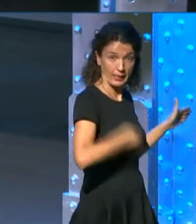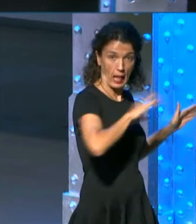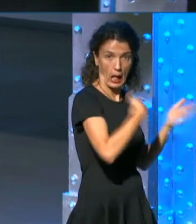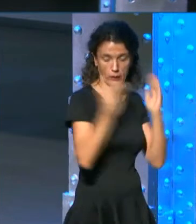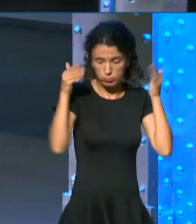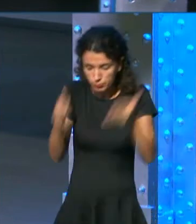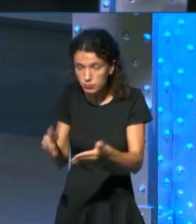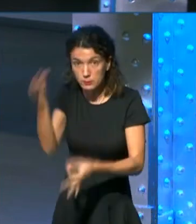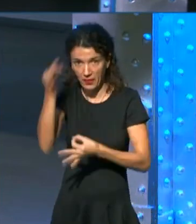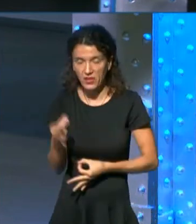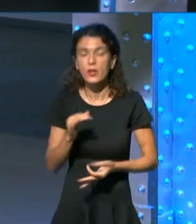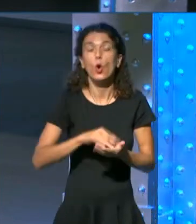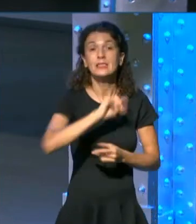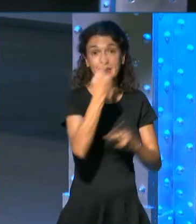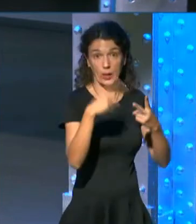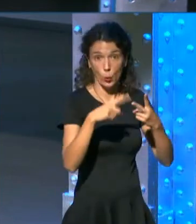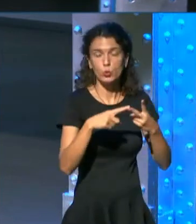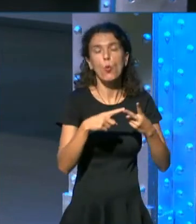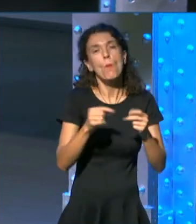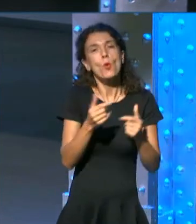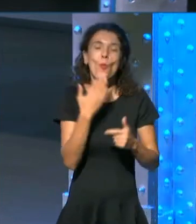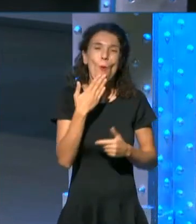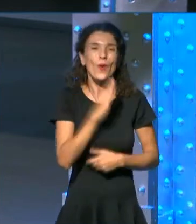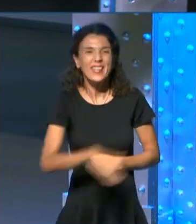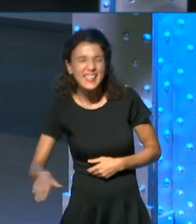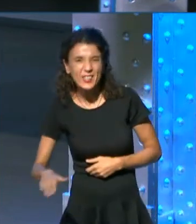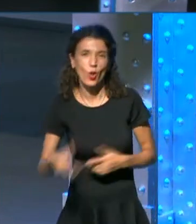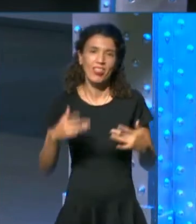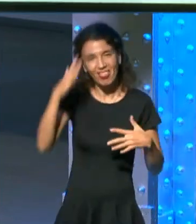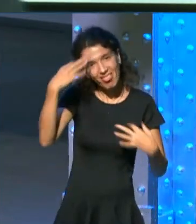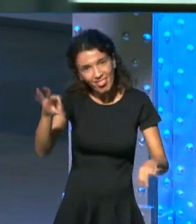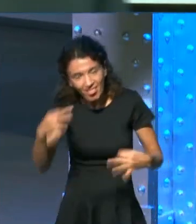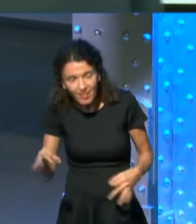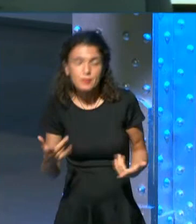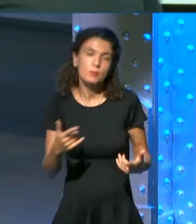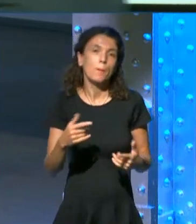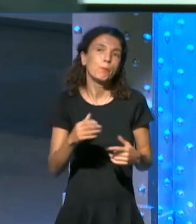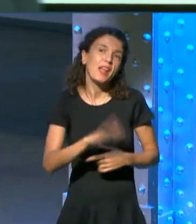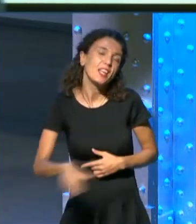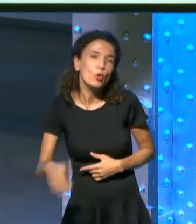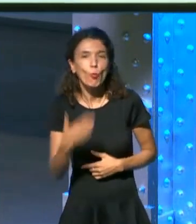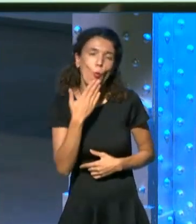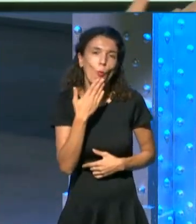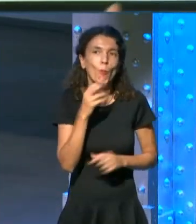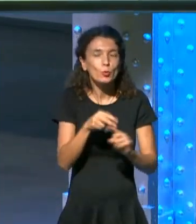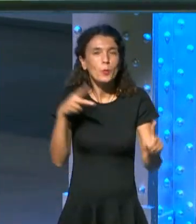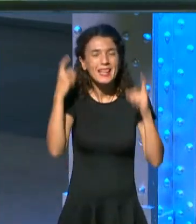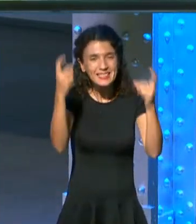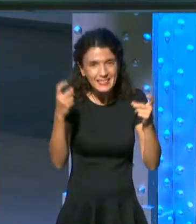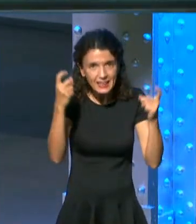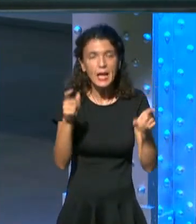os queríamos decir es que hay que ser un poco niño y un poco gato. Un poco niño desde el punto de vista de